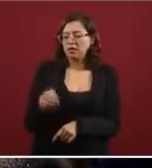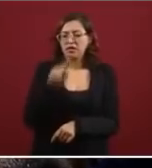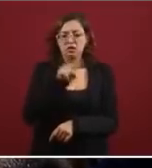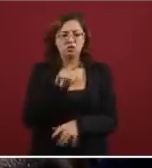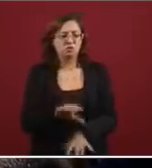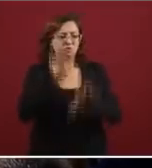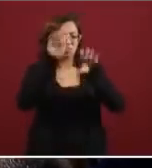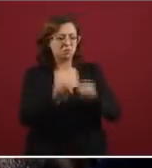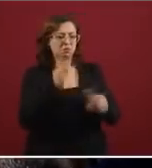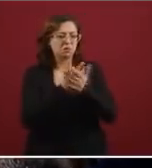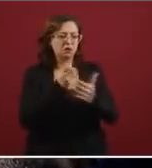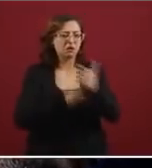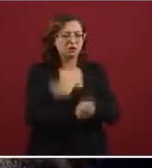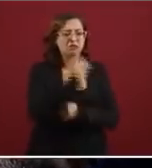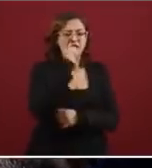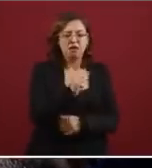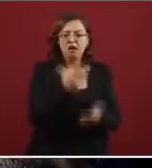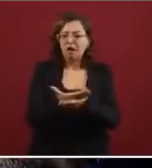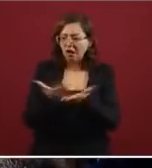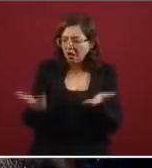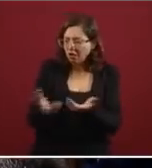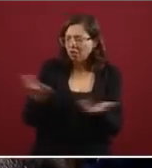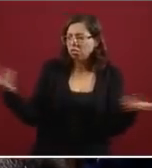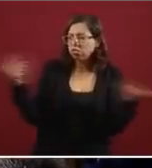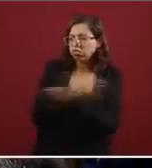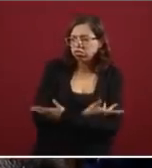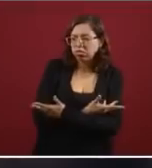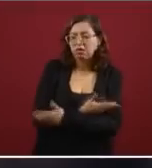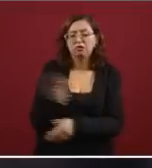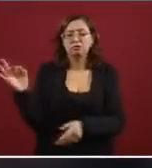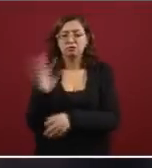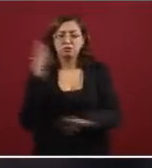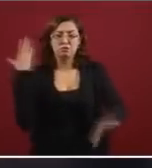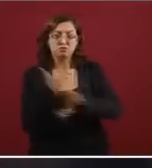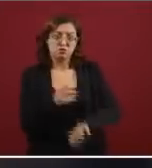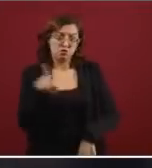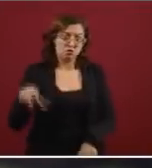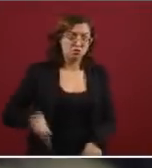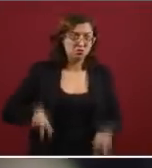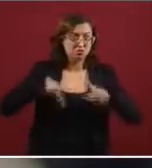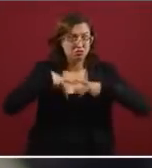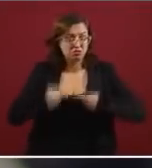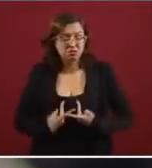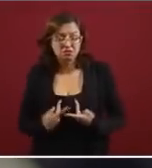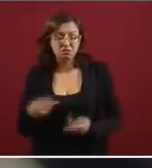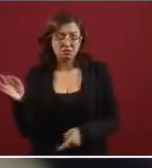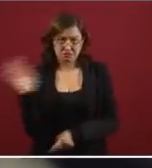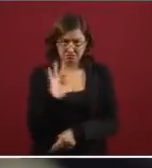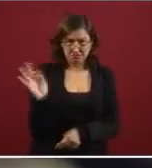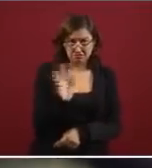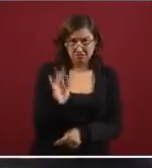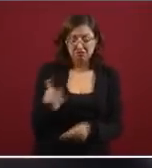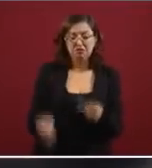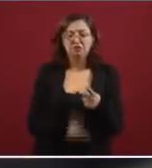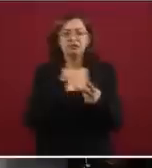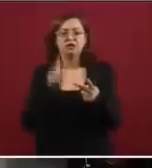parado por no tener este ataque contundente del gobierno contra uno de los cárteles. Esa sería mi primera pregunta. Y la segunda, usted